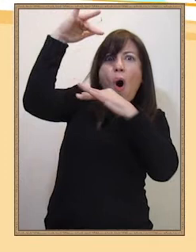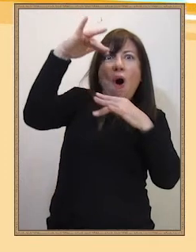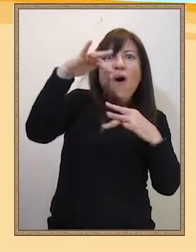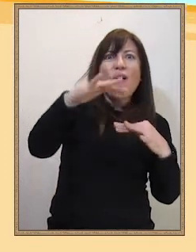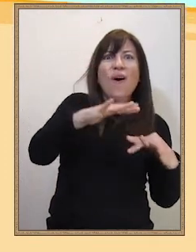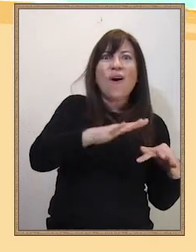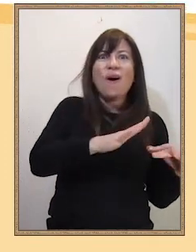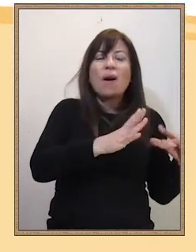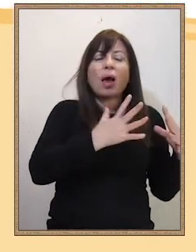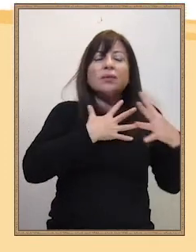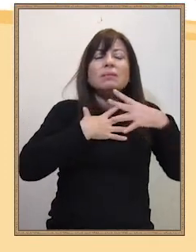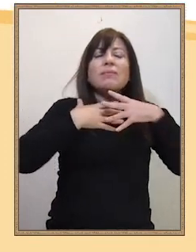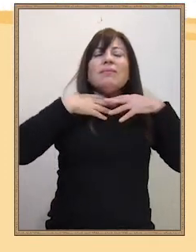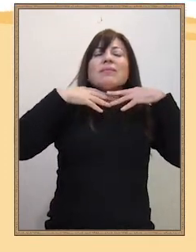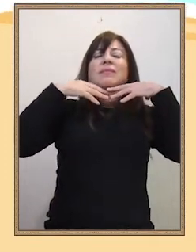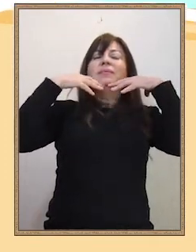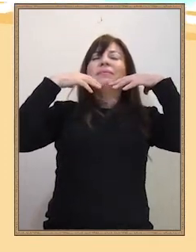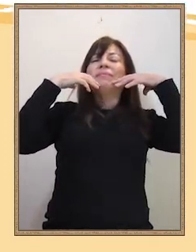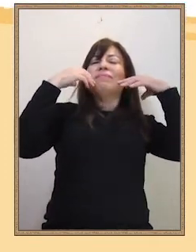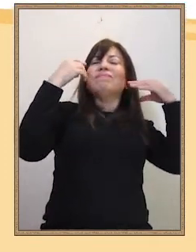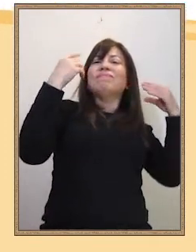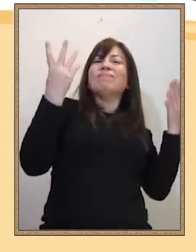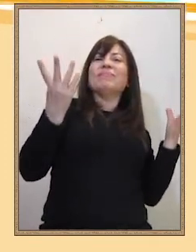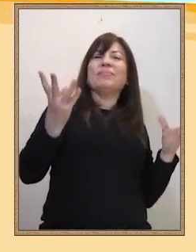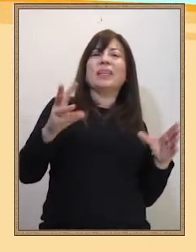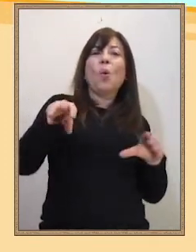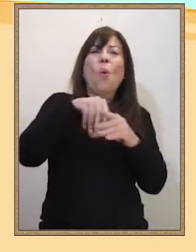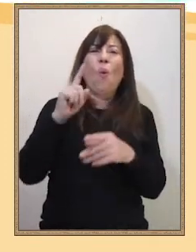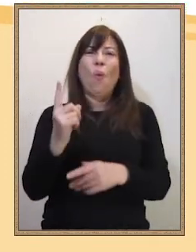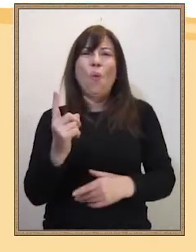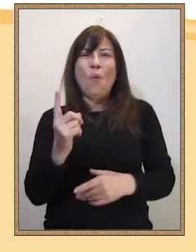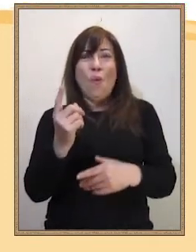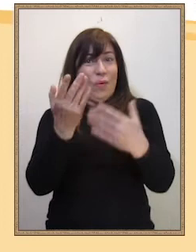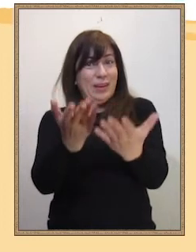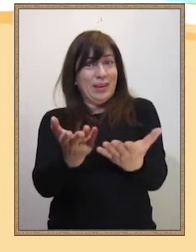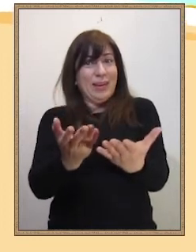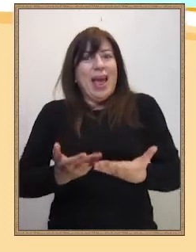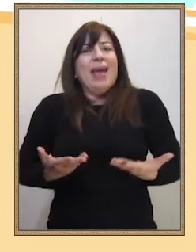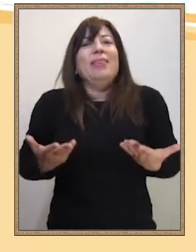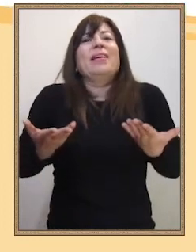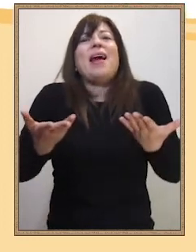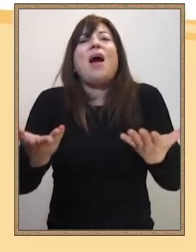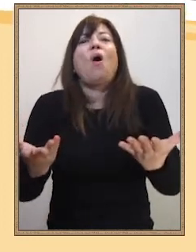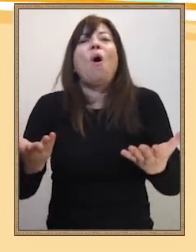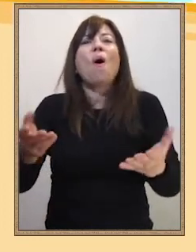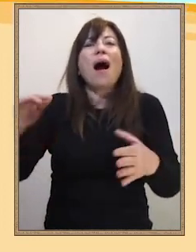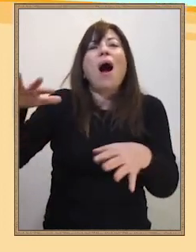del mar. Inhalo, exhalo y me entrego a este